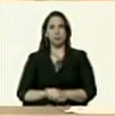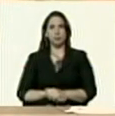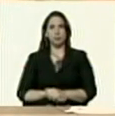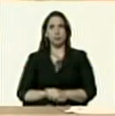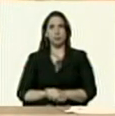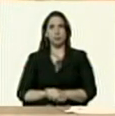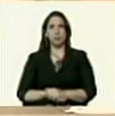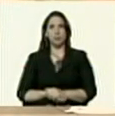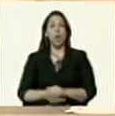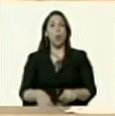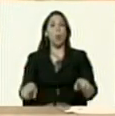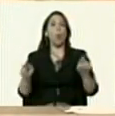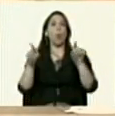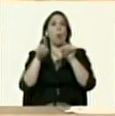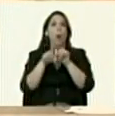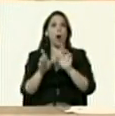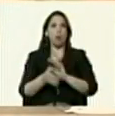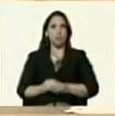igualmente,